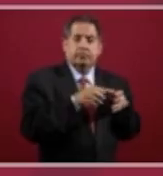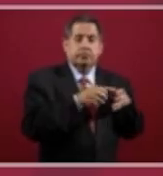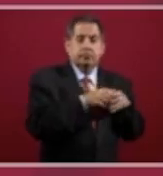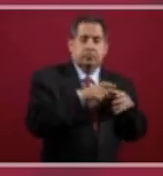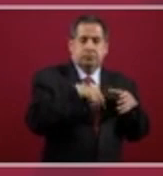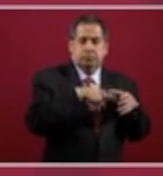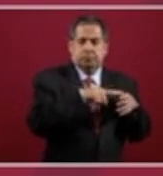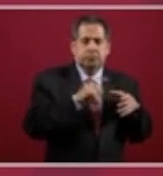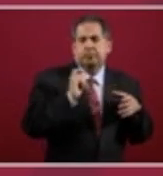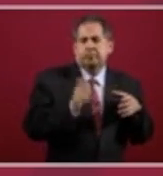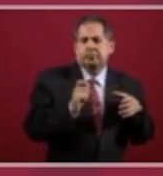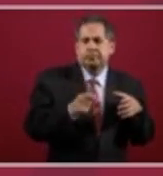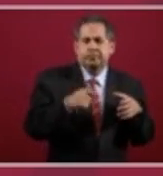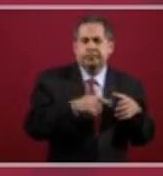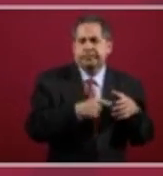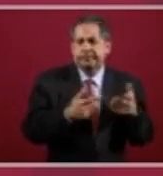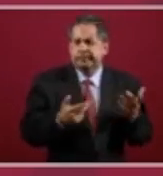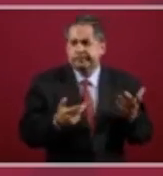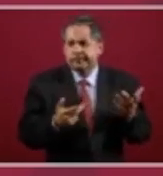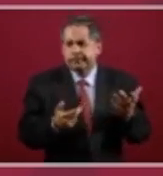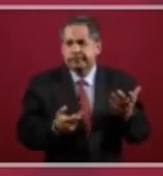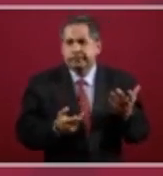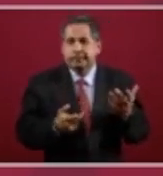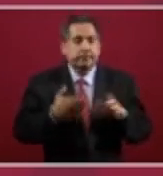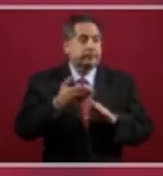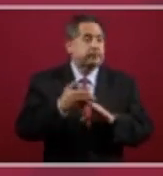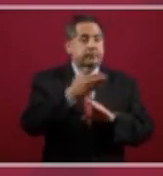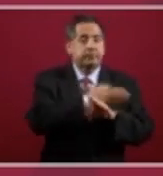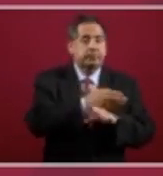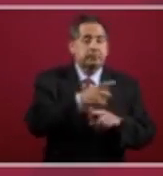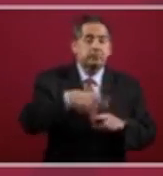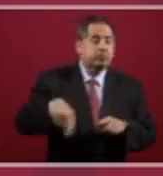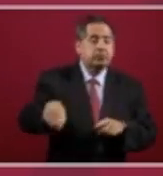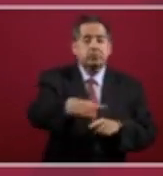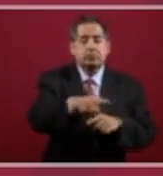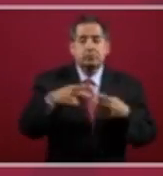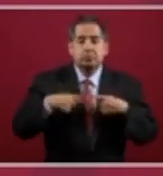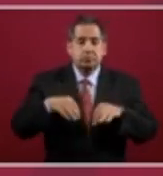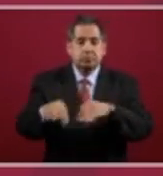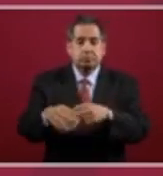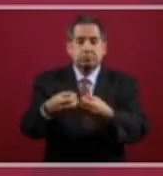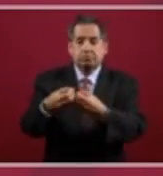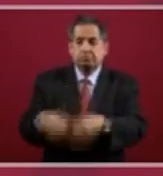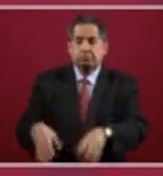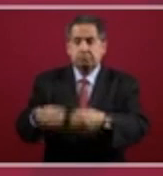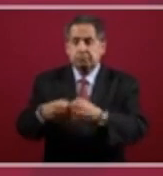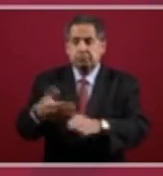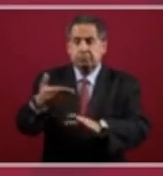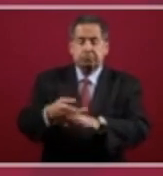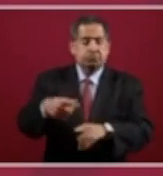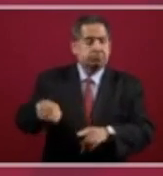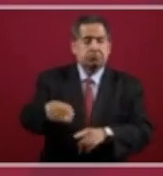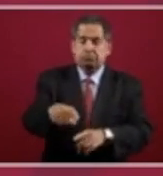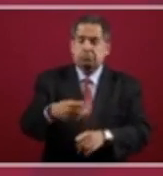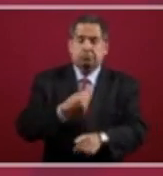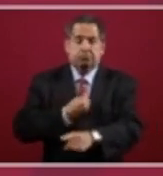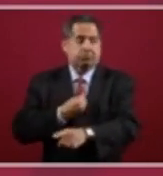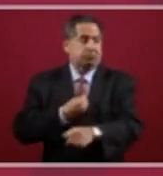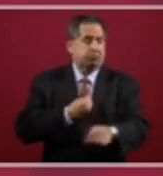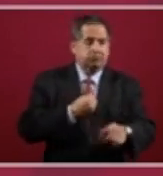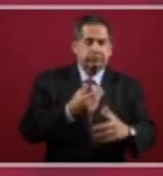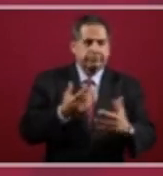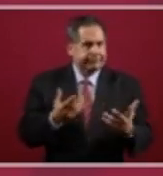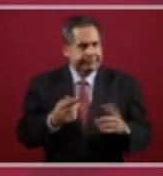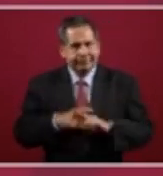que básicamente era afectar a los trabajadores. Acá tiene que ver